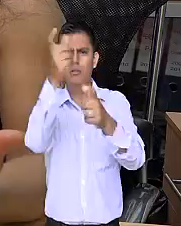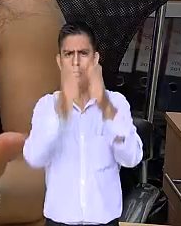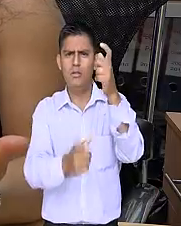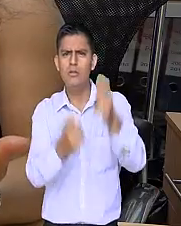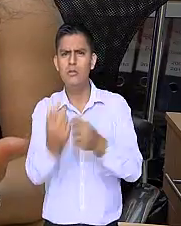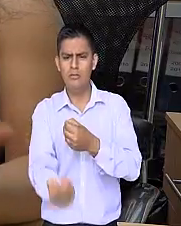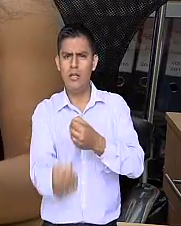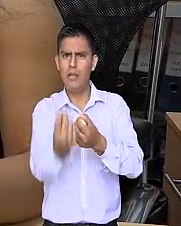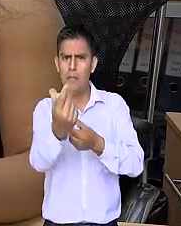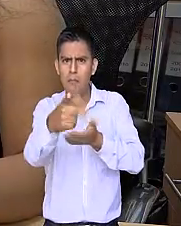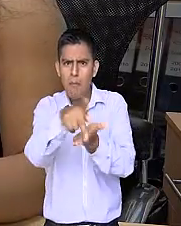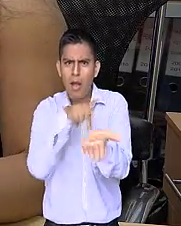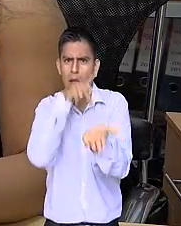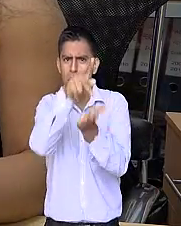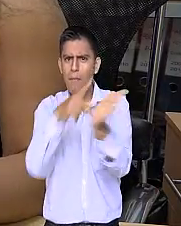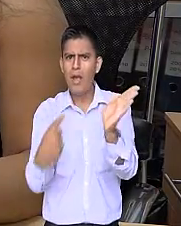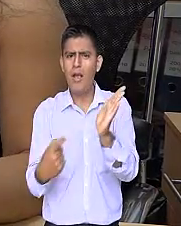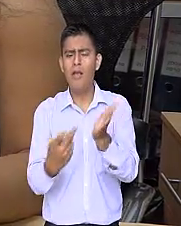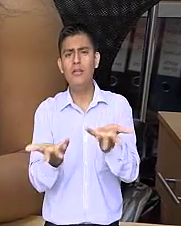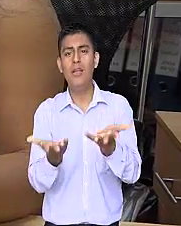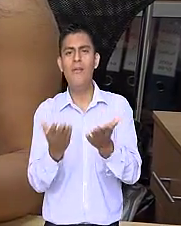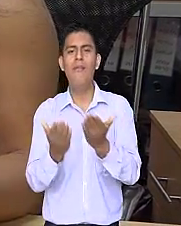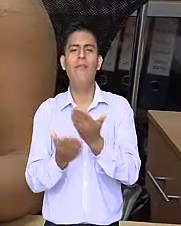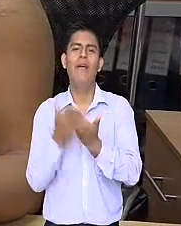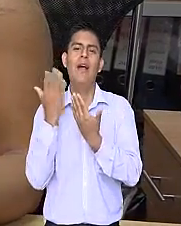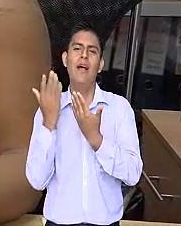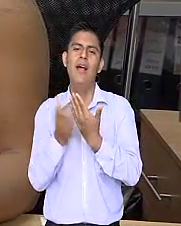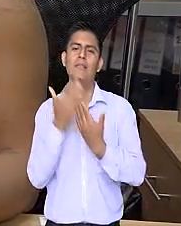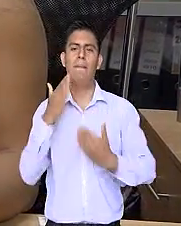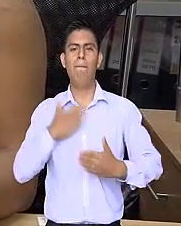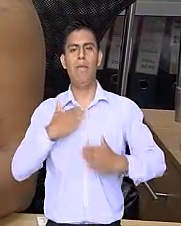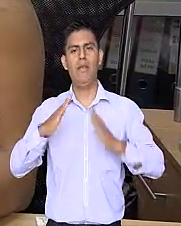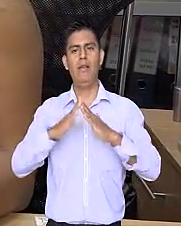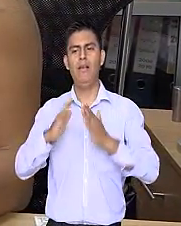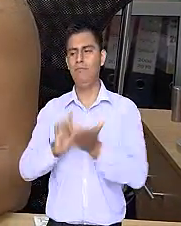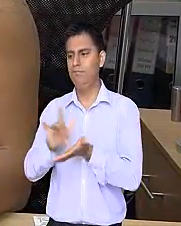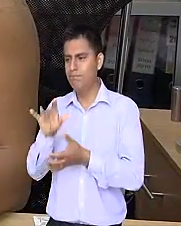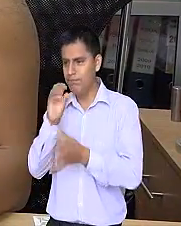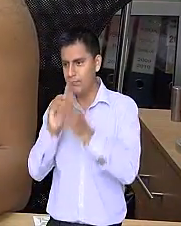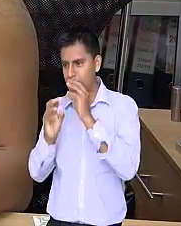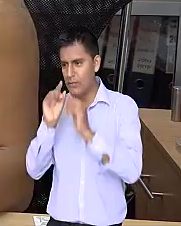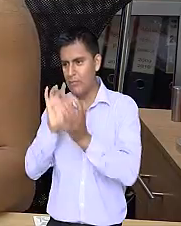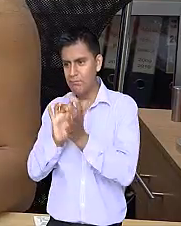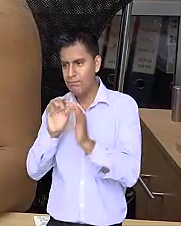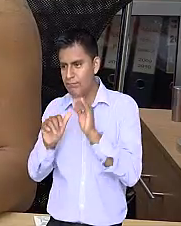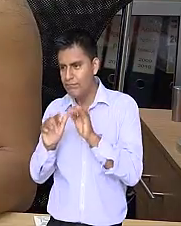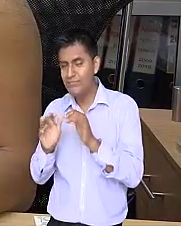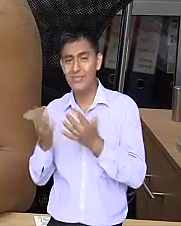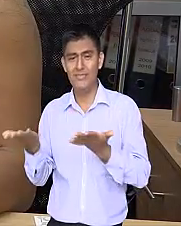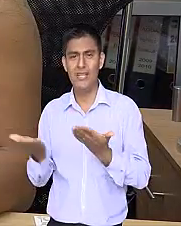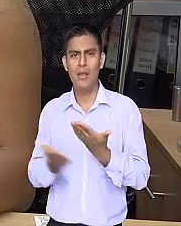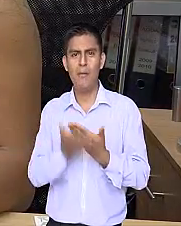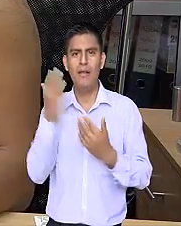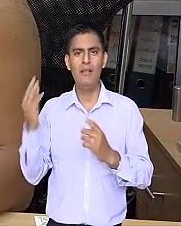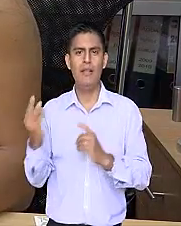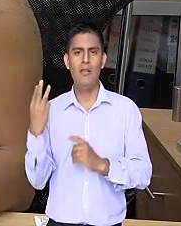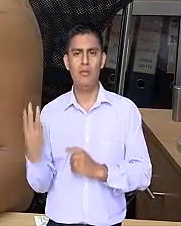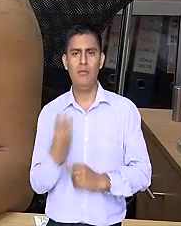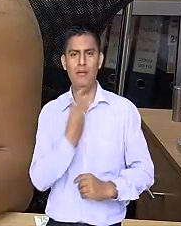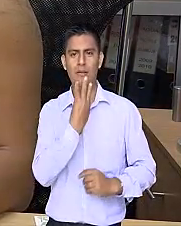como contribuyente del municipio pues una facilidad para que pueda conocer a través de la página